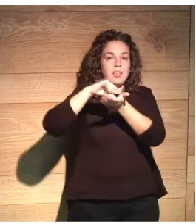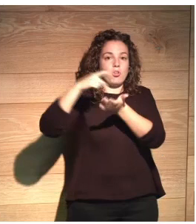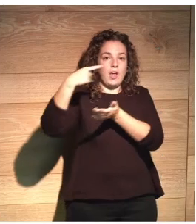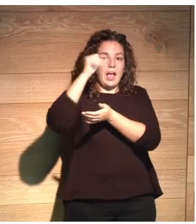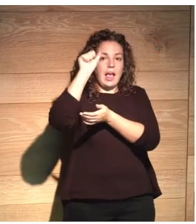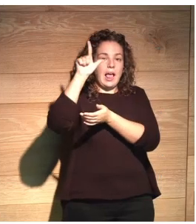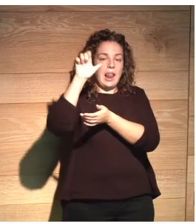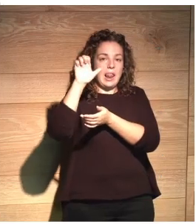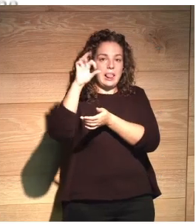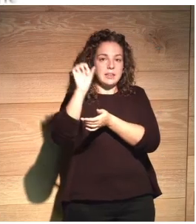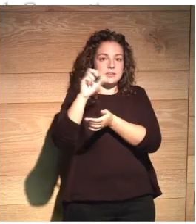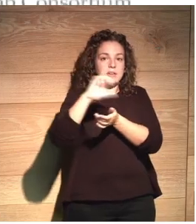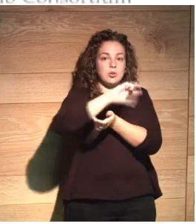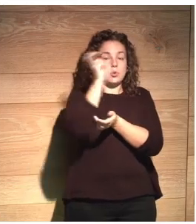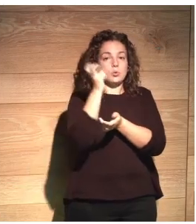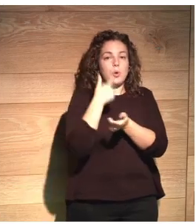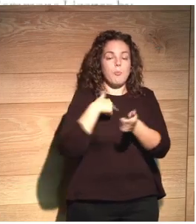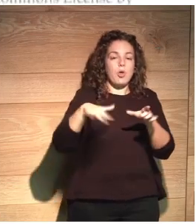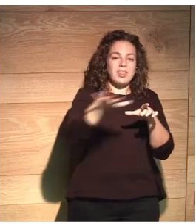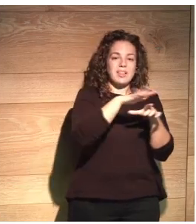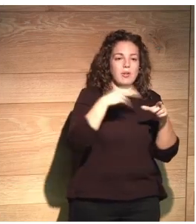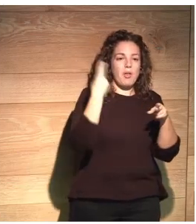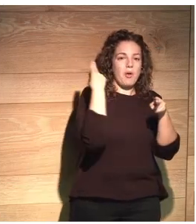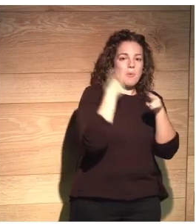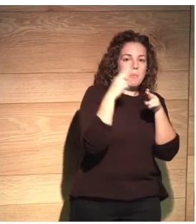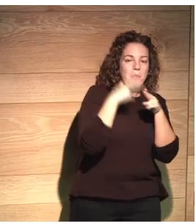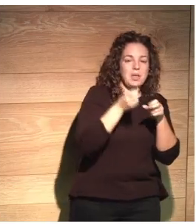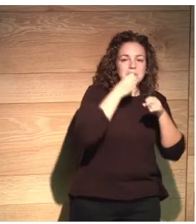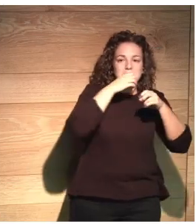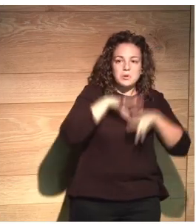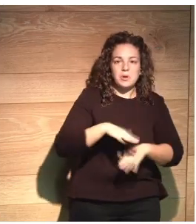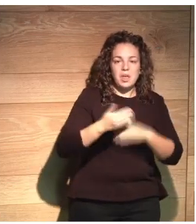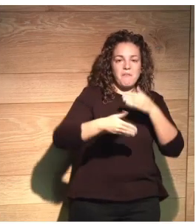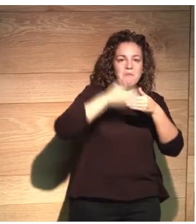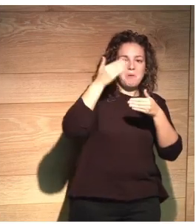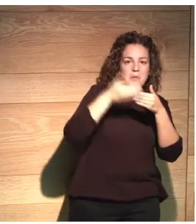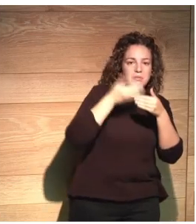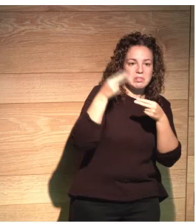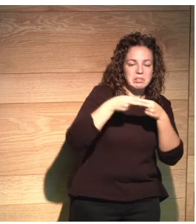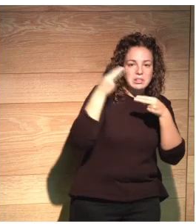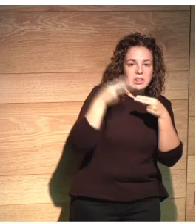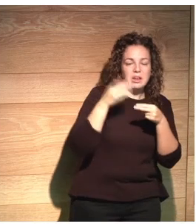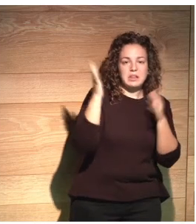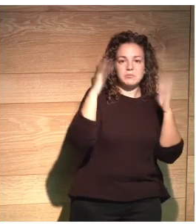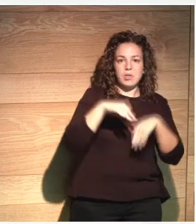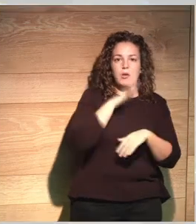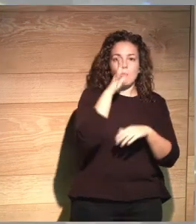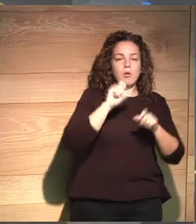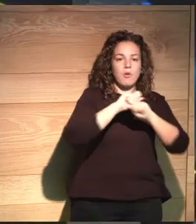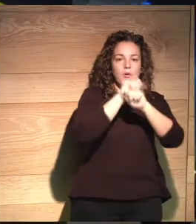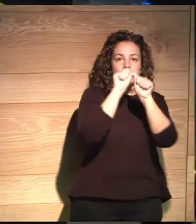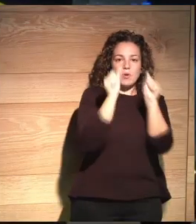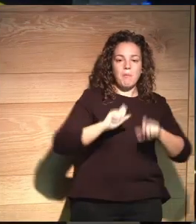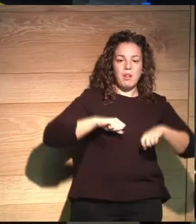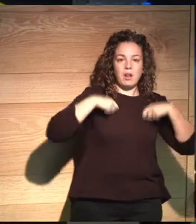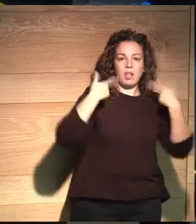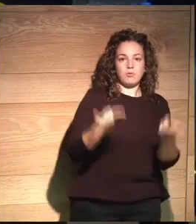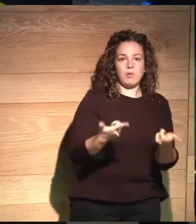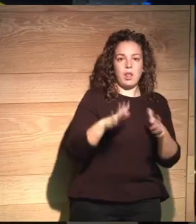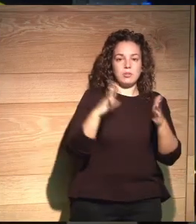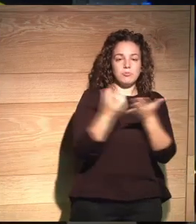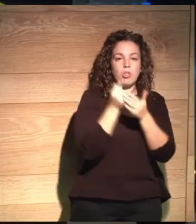puede ver una imagen es decir es una geografía que no está basada en política en historia en fronteras está basada en la forma natural en la que todos nos conectamos con